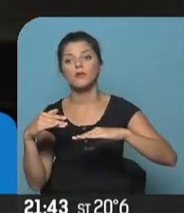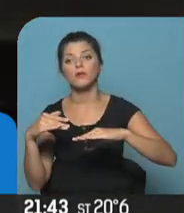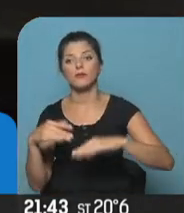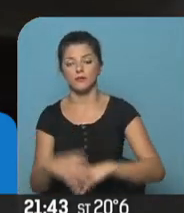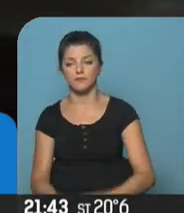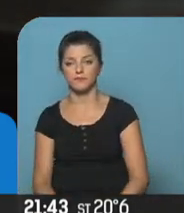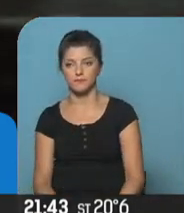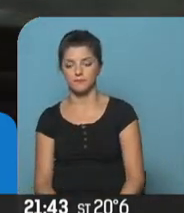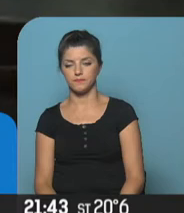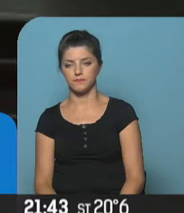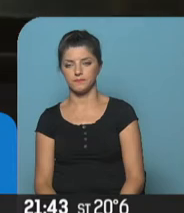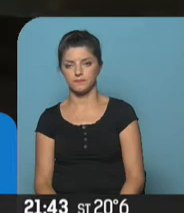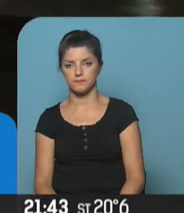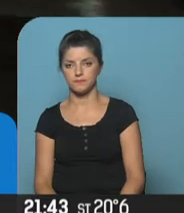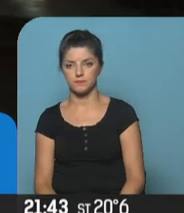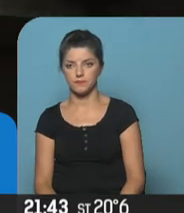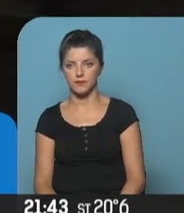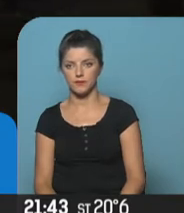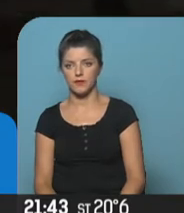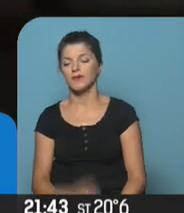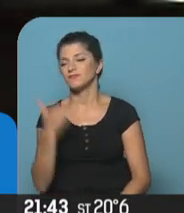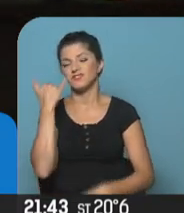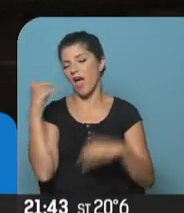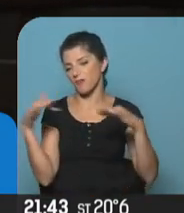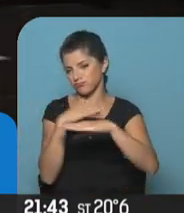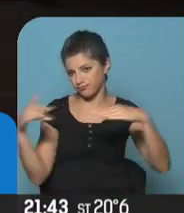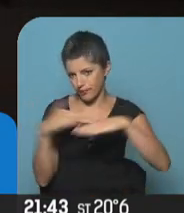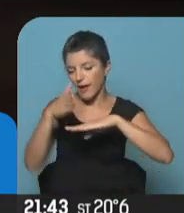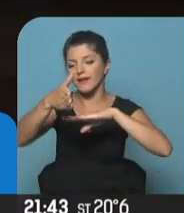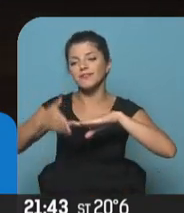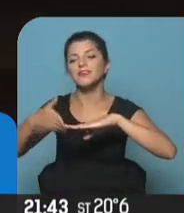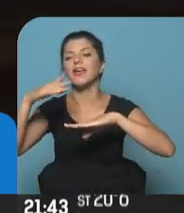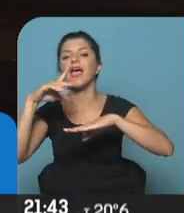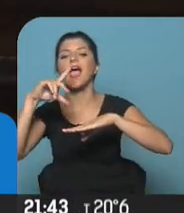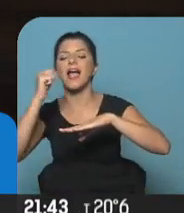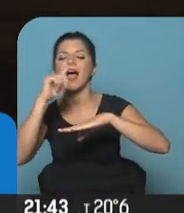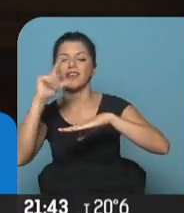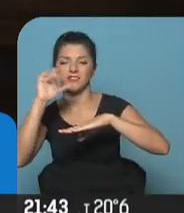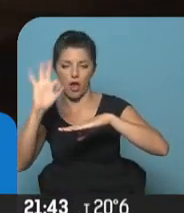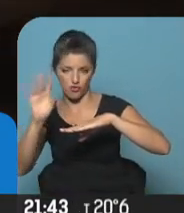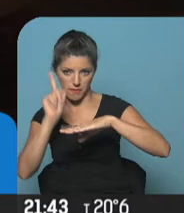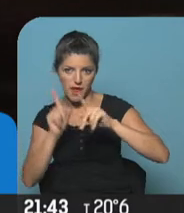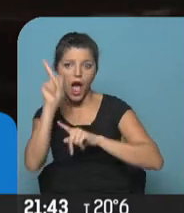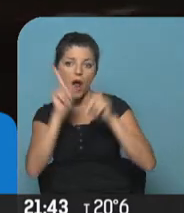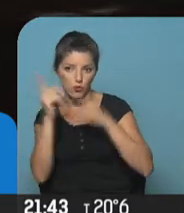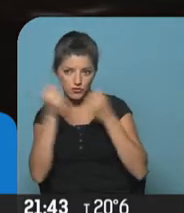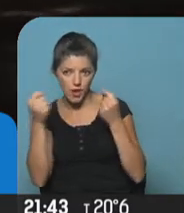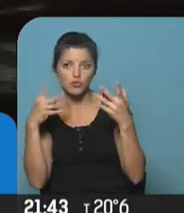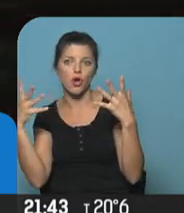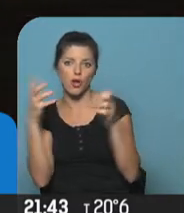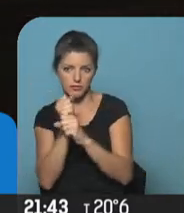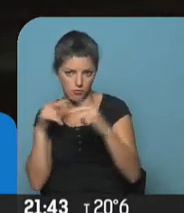habitualmente, ¿no? Con algo de tránsito ya en Rivadavia y Callao. Algunos carros de Gendarmería Nacional se